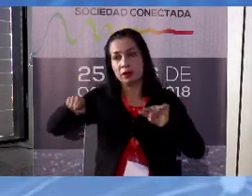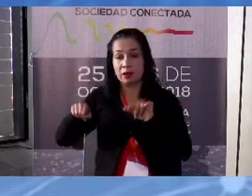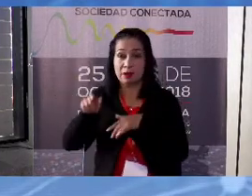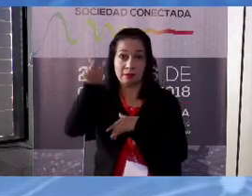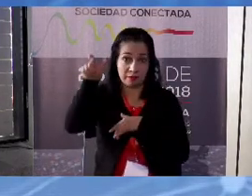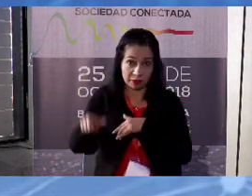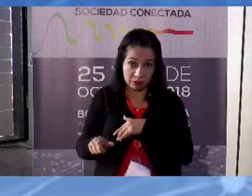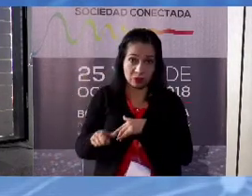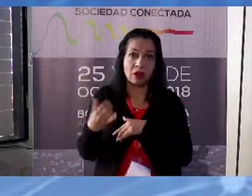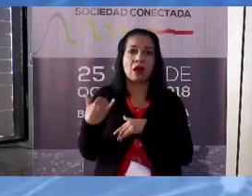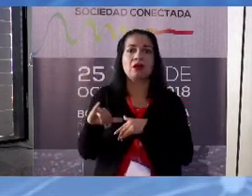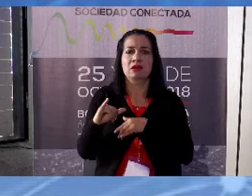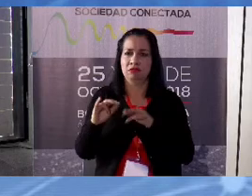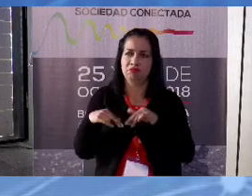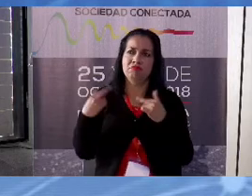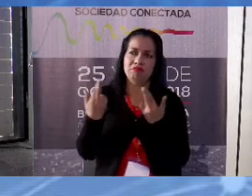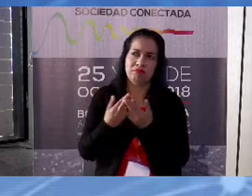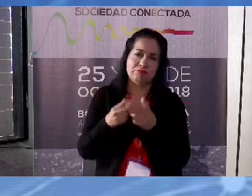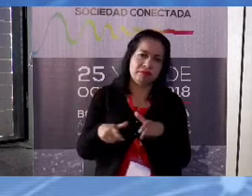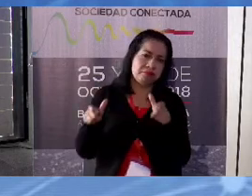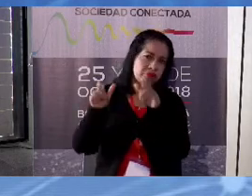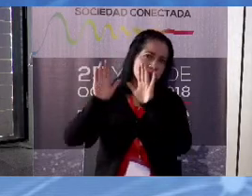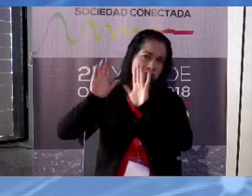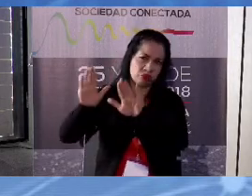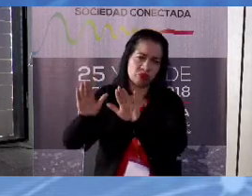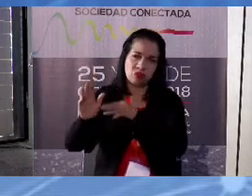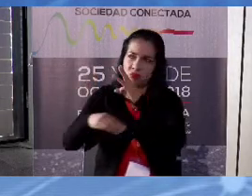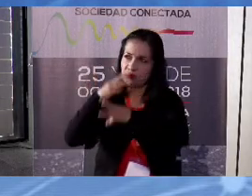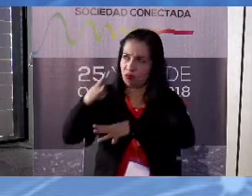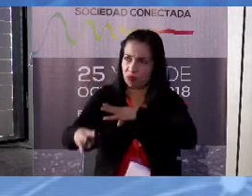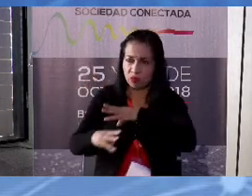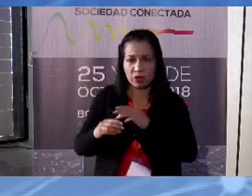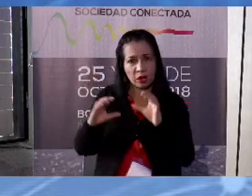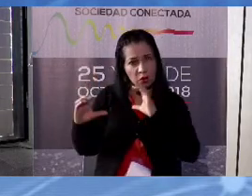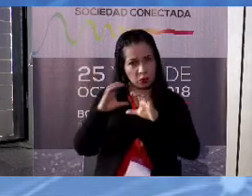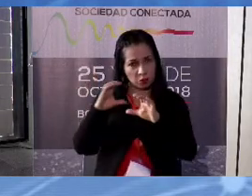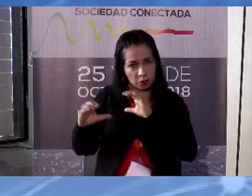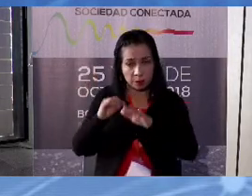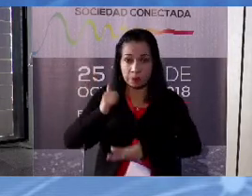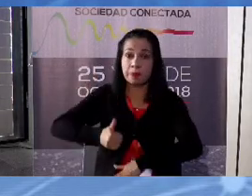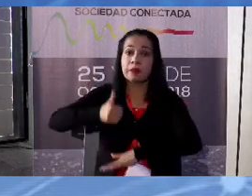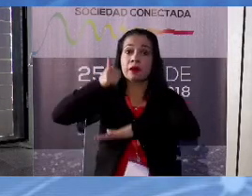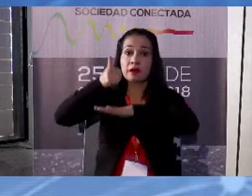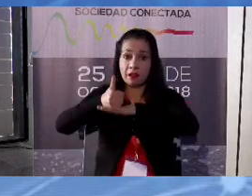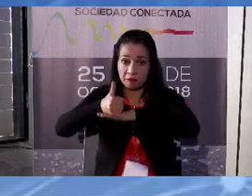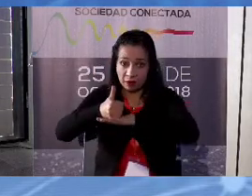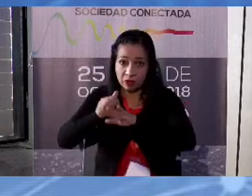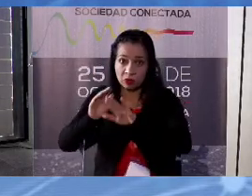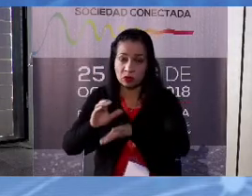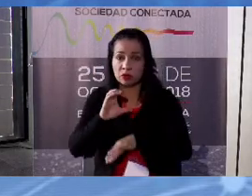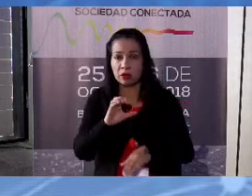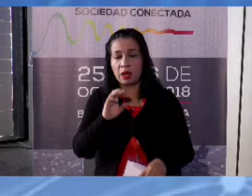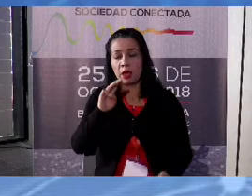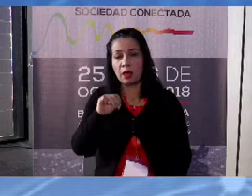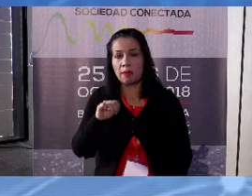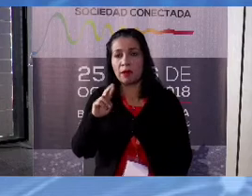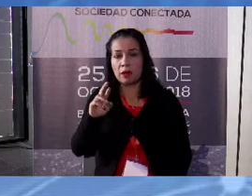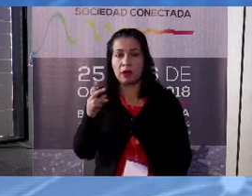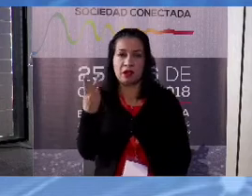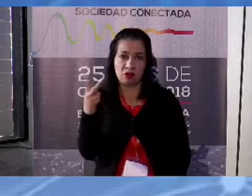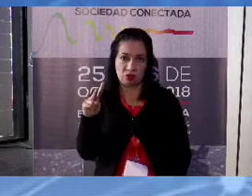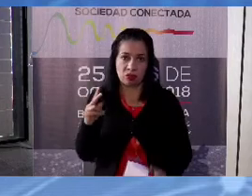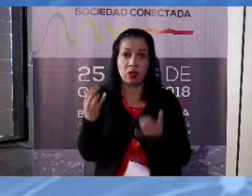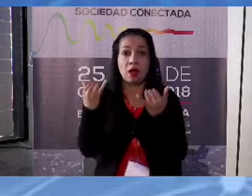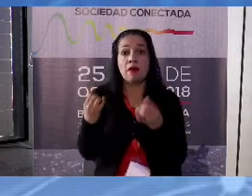de radiocomunicaciones siendo el jefe de la delegación Dominicana en la cmr 122 actualmente trabaja en el